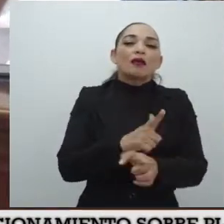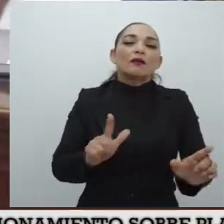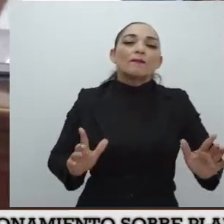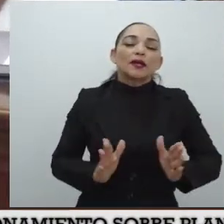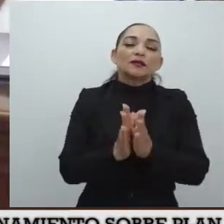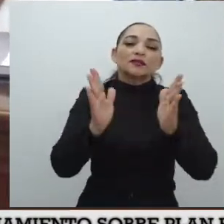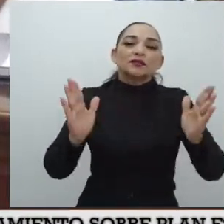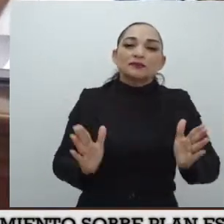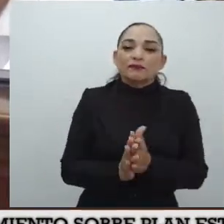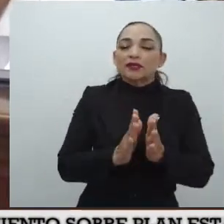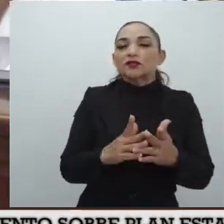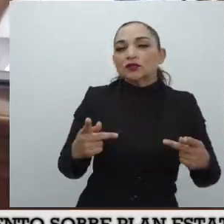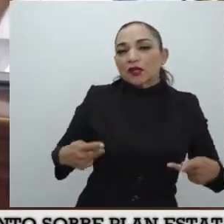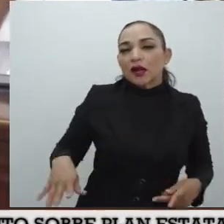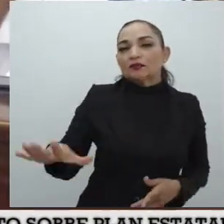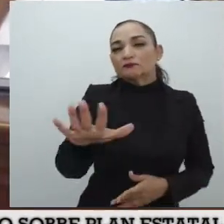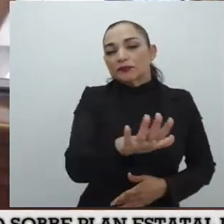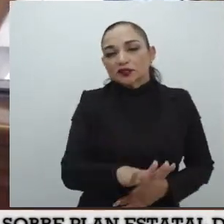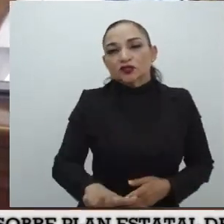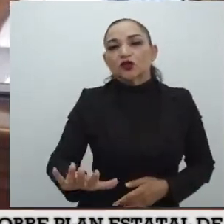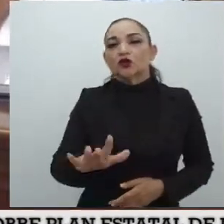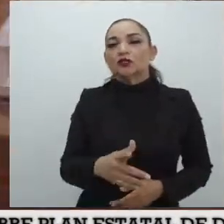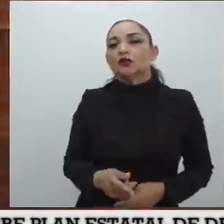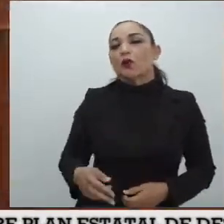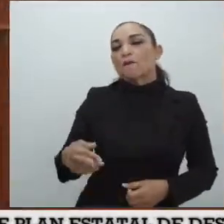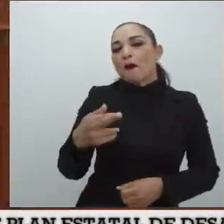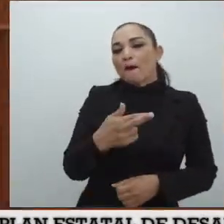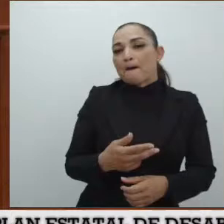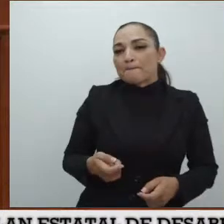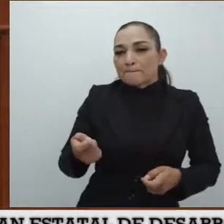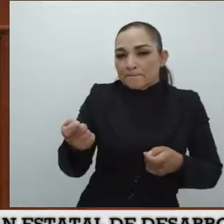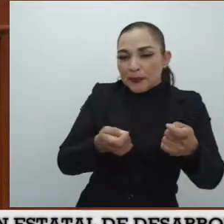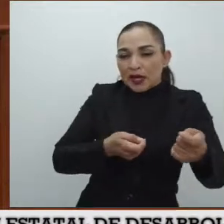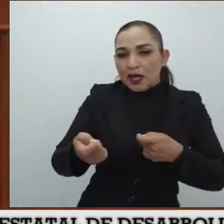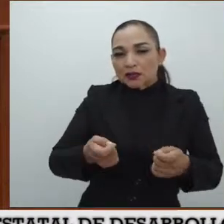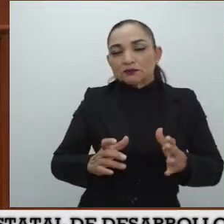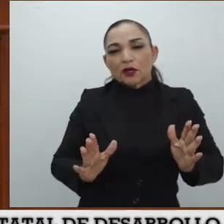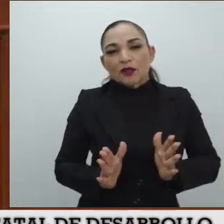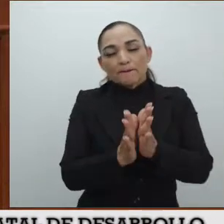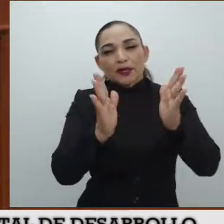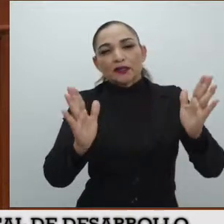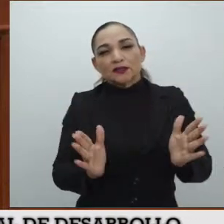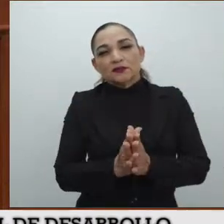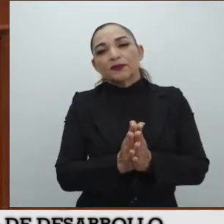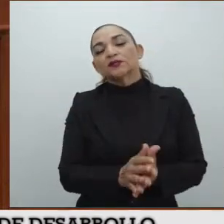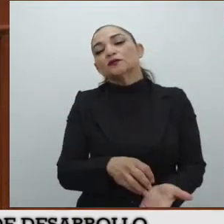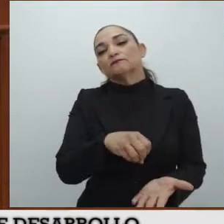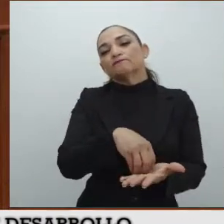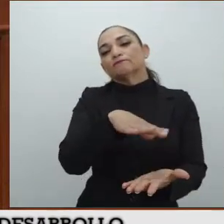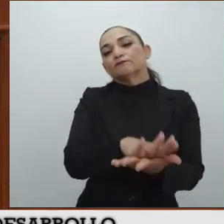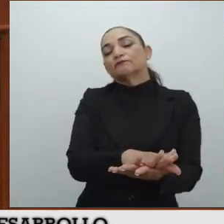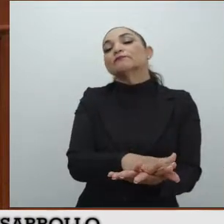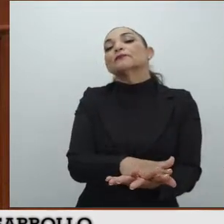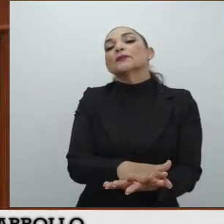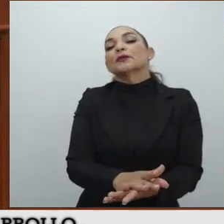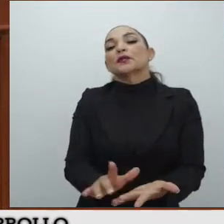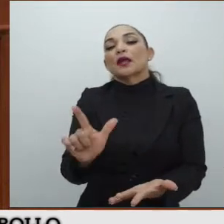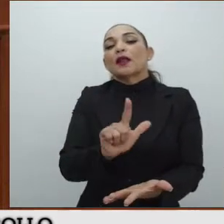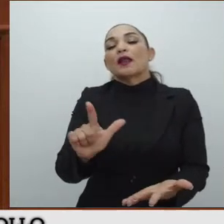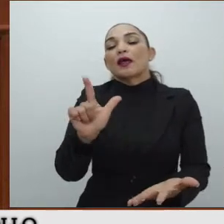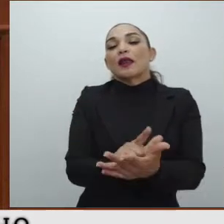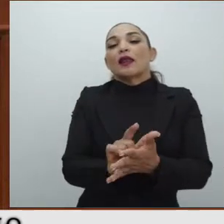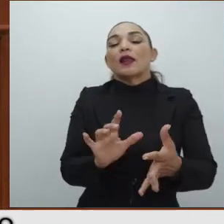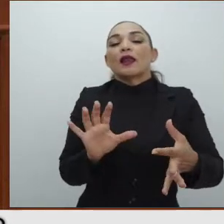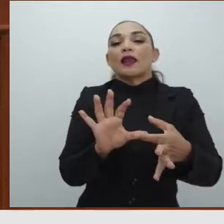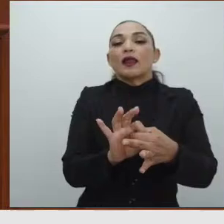deliberativa mediante los mecanismos de participación que establezca la ley. Recogerá las